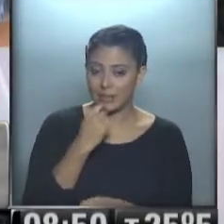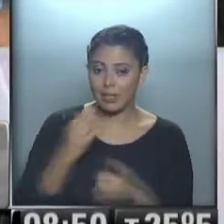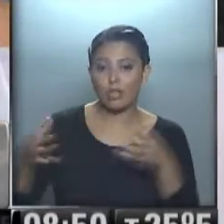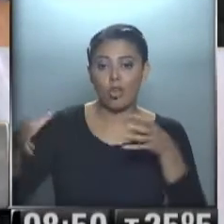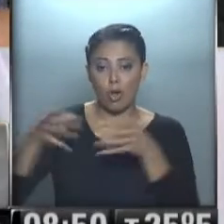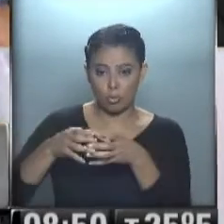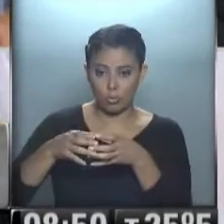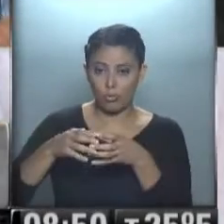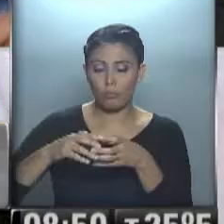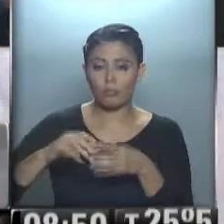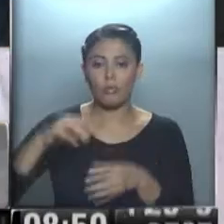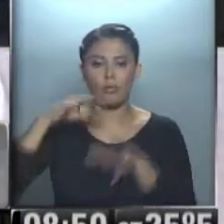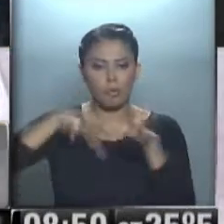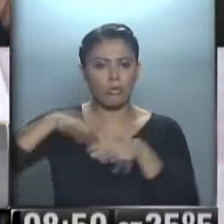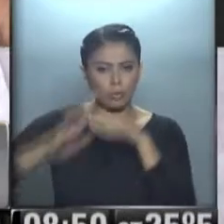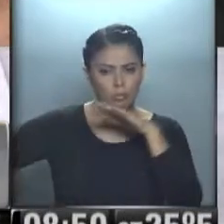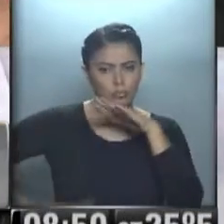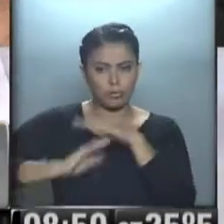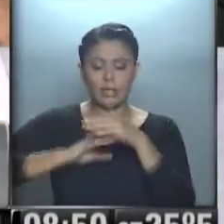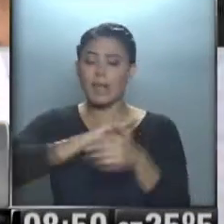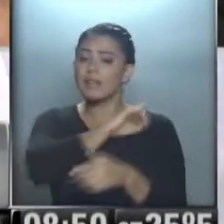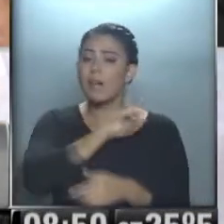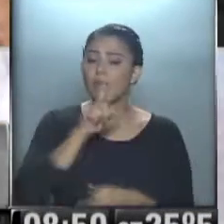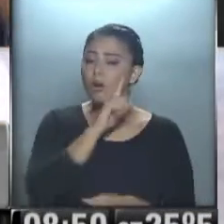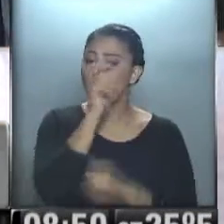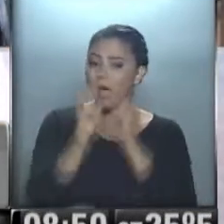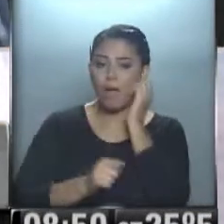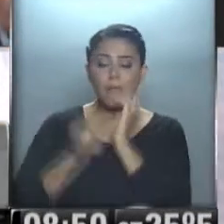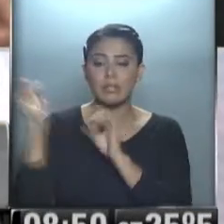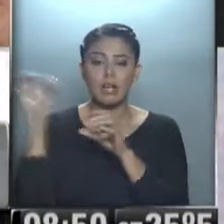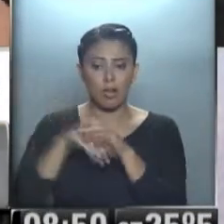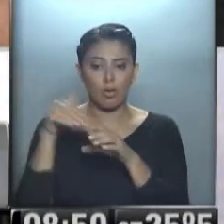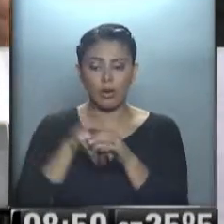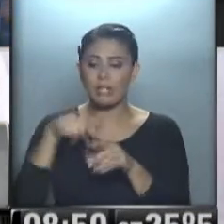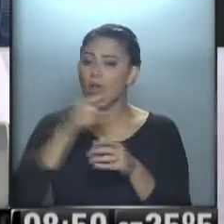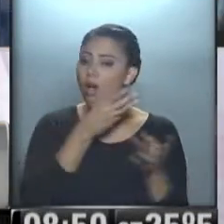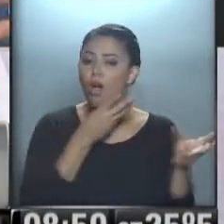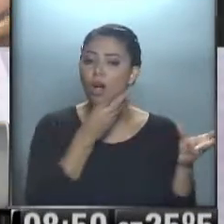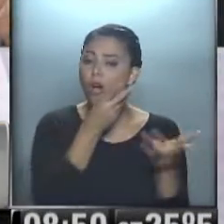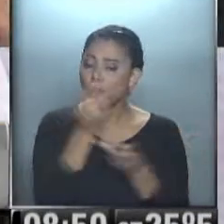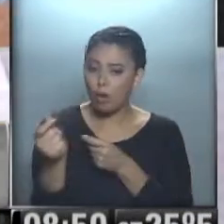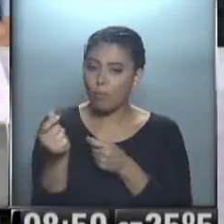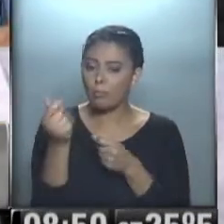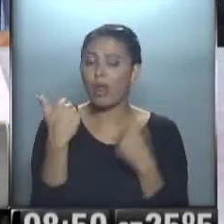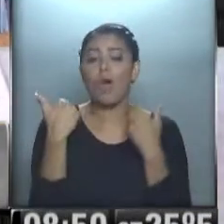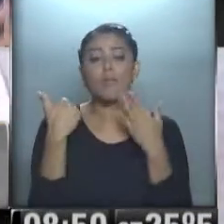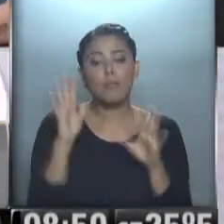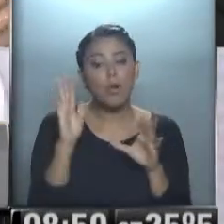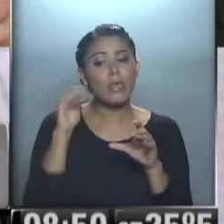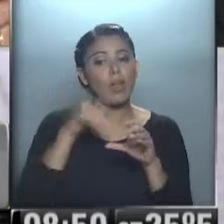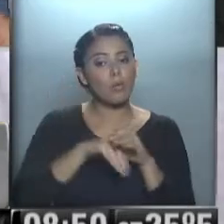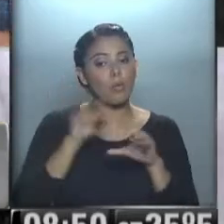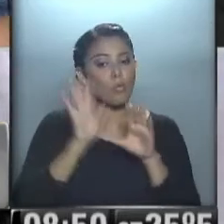enlace que representan los grandes productores ni las empresas acopiadoras que son los que en las que compran el trigo y podrían tenerlo